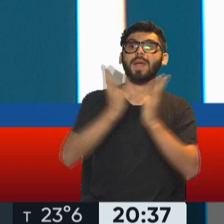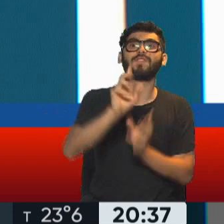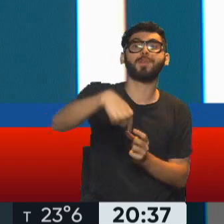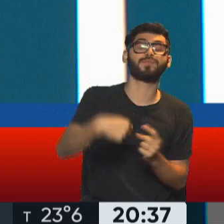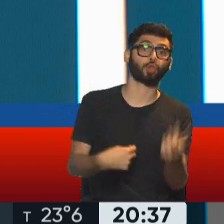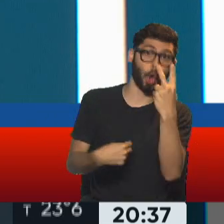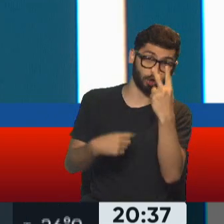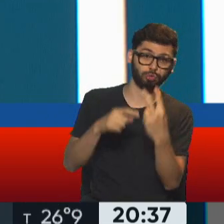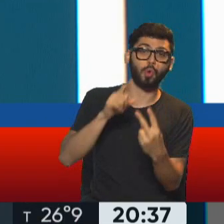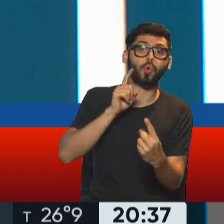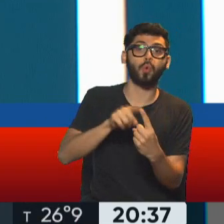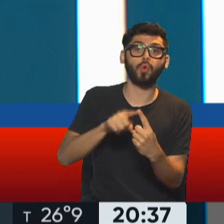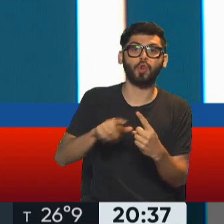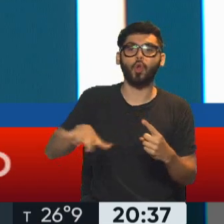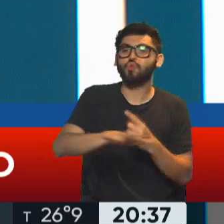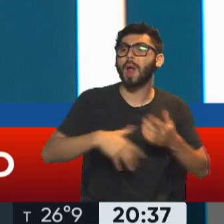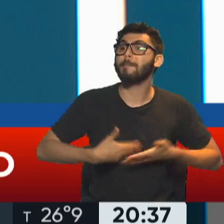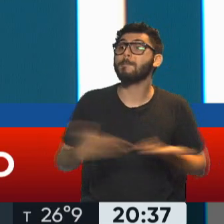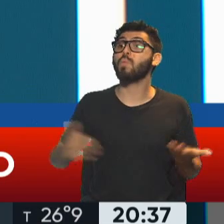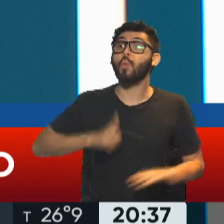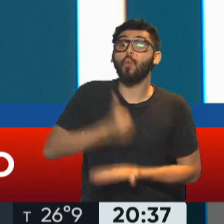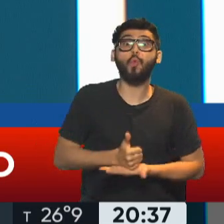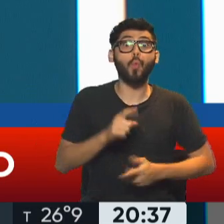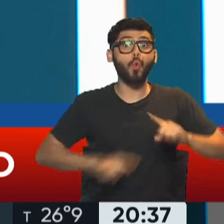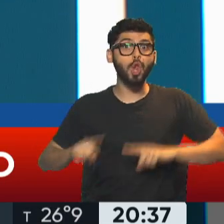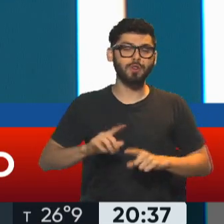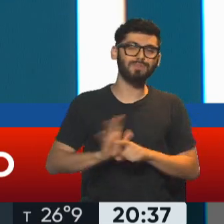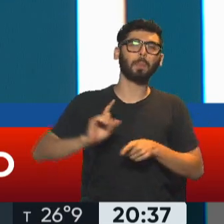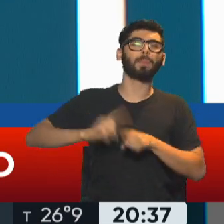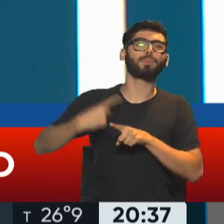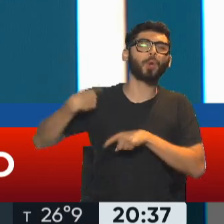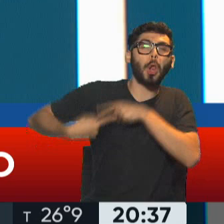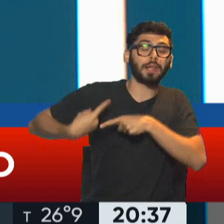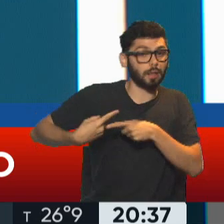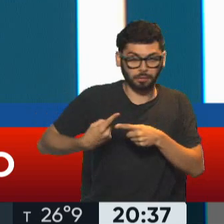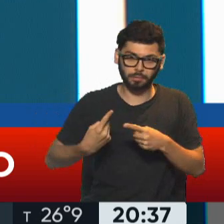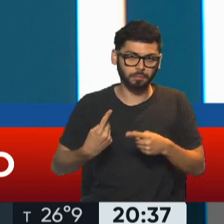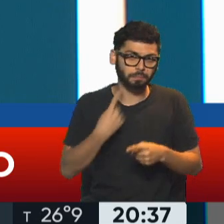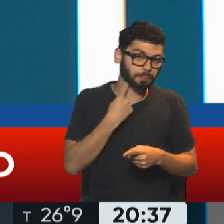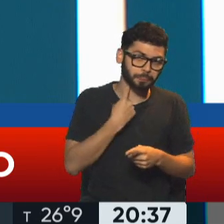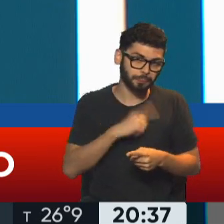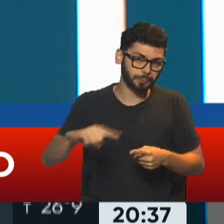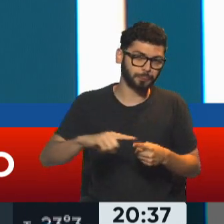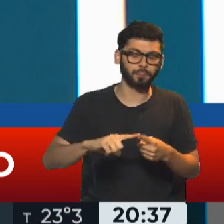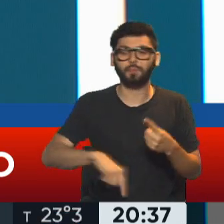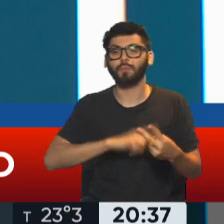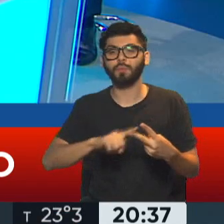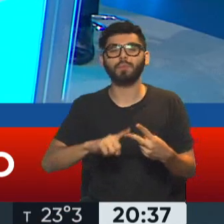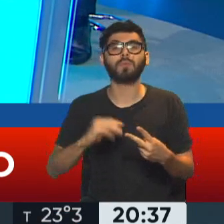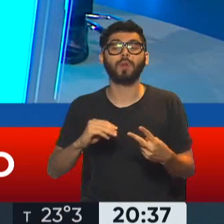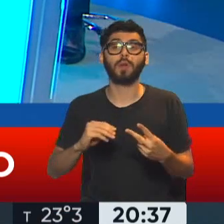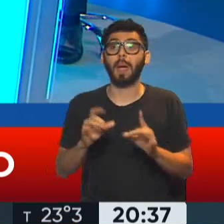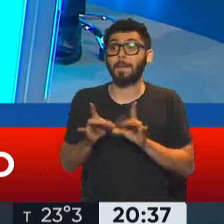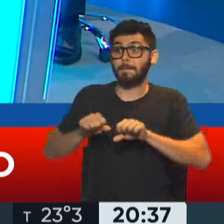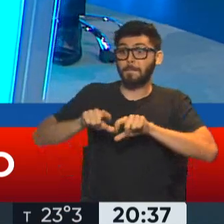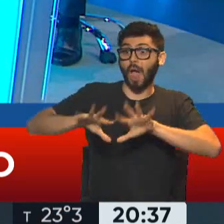es la dificultad de ocupación del espacio público, de hacer política como la conocemos tradicionalmente, y el segundo es que las consecuencias de la